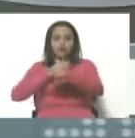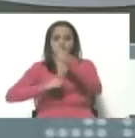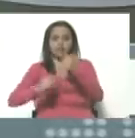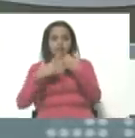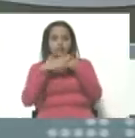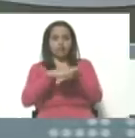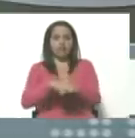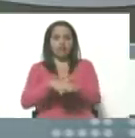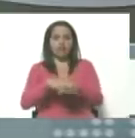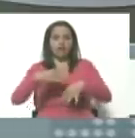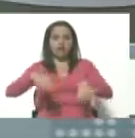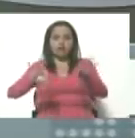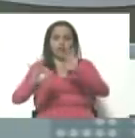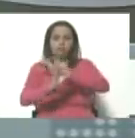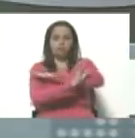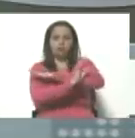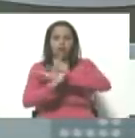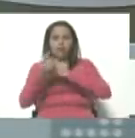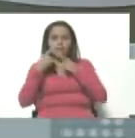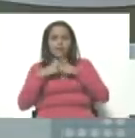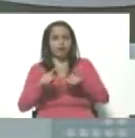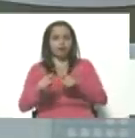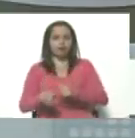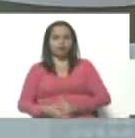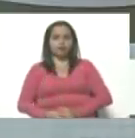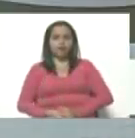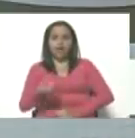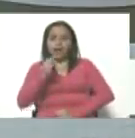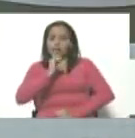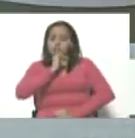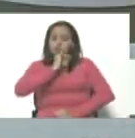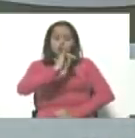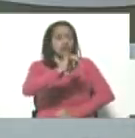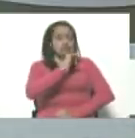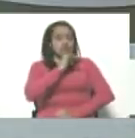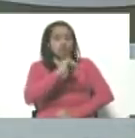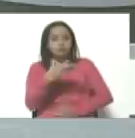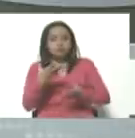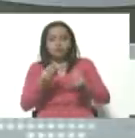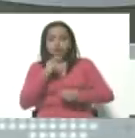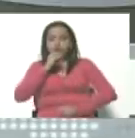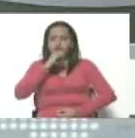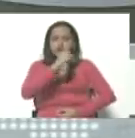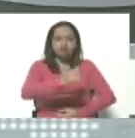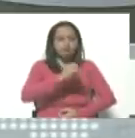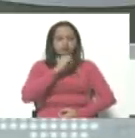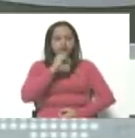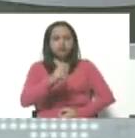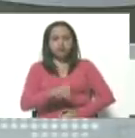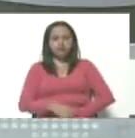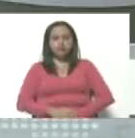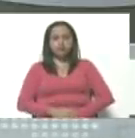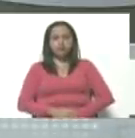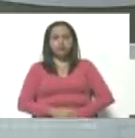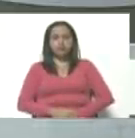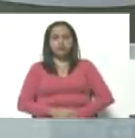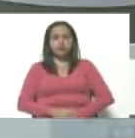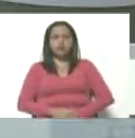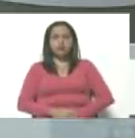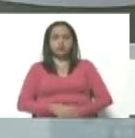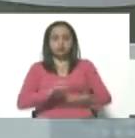fronterizas. Pero nos siguen llegando denuncias. Fíjense aquí, Rodolfo Marco